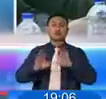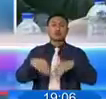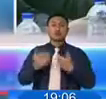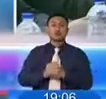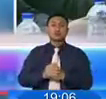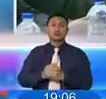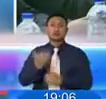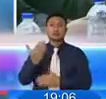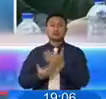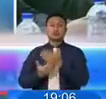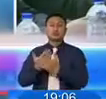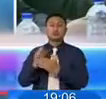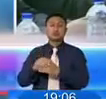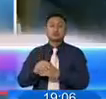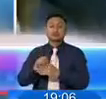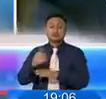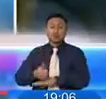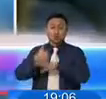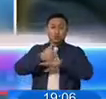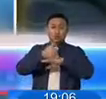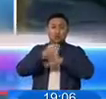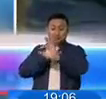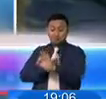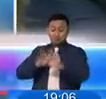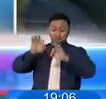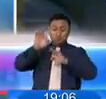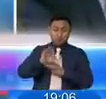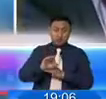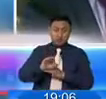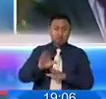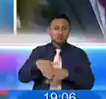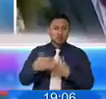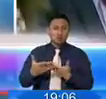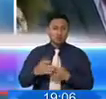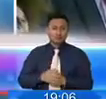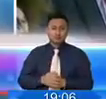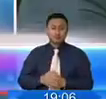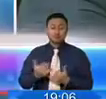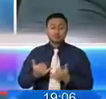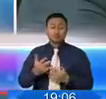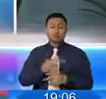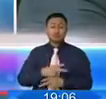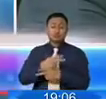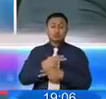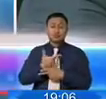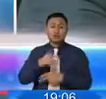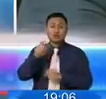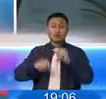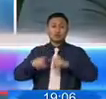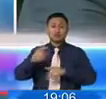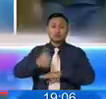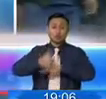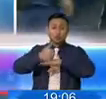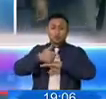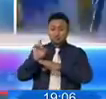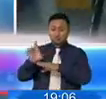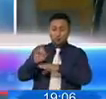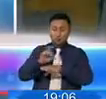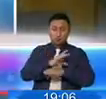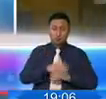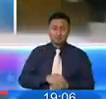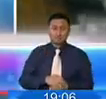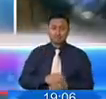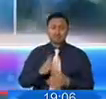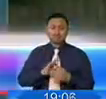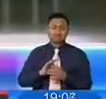elegir a los que reemplazarán de forma definitiva las autoridades que hasta este momento el Consejo ha removido. Con esta información vuelvo